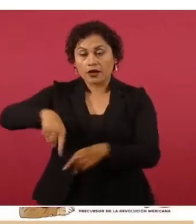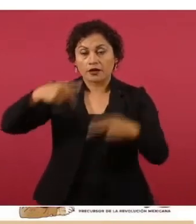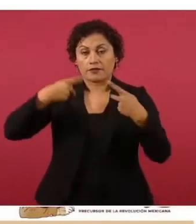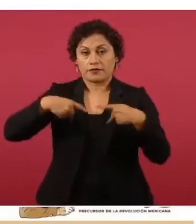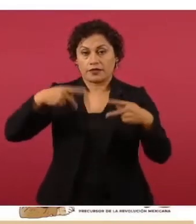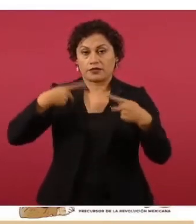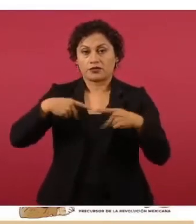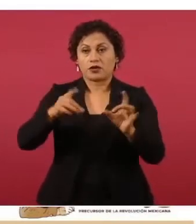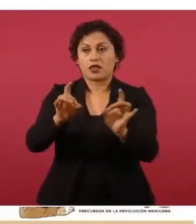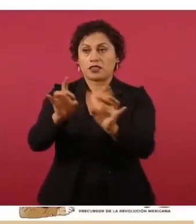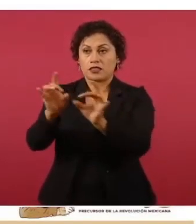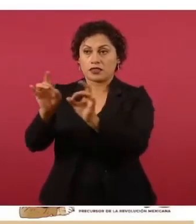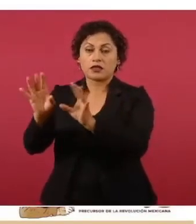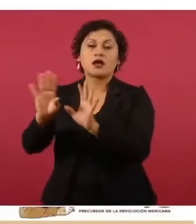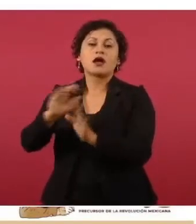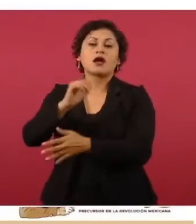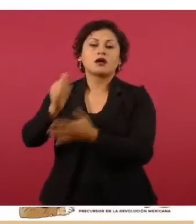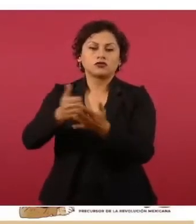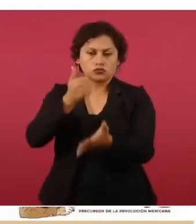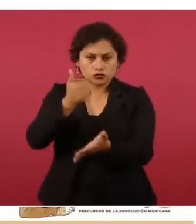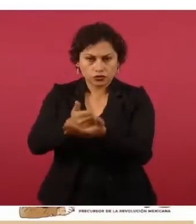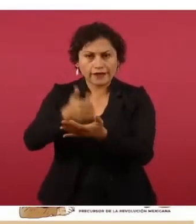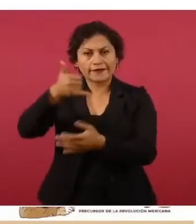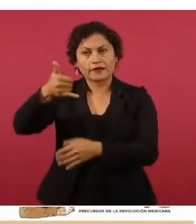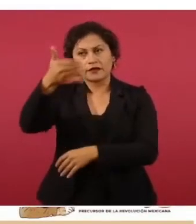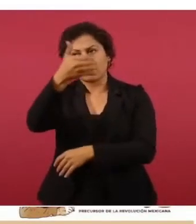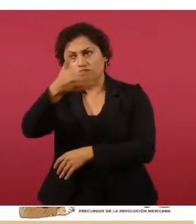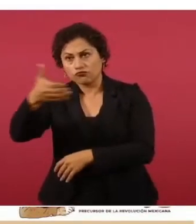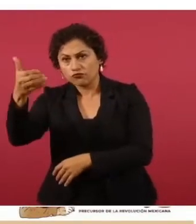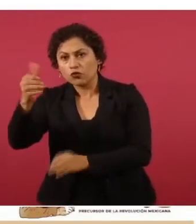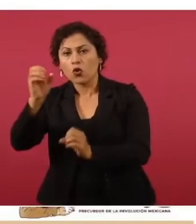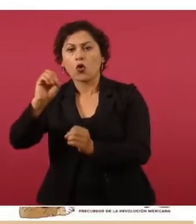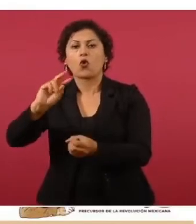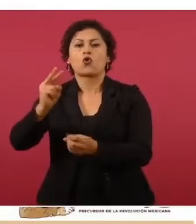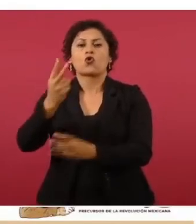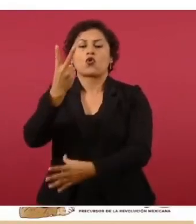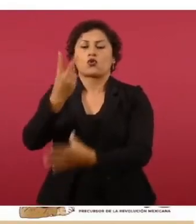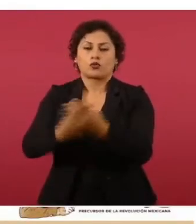no solamente en lo rural, también en zonas semiurbanas o incluso en lugares urbanos, que tiene